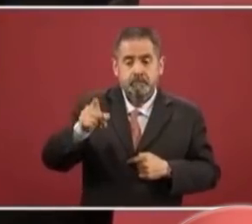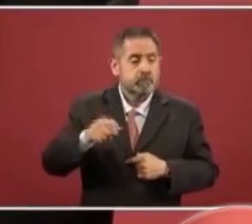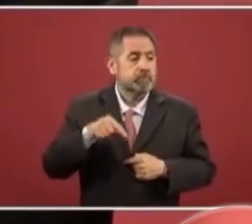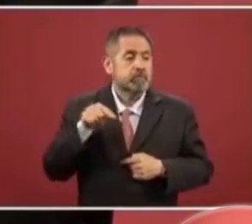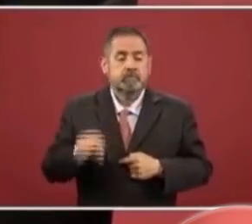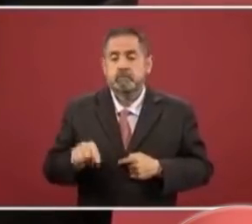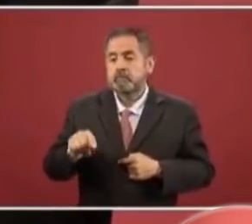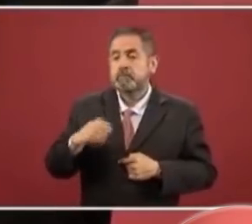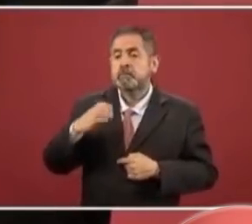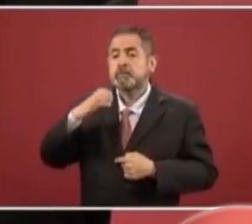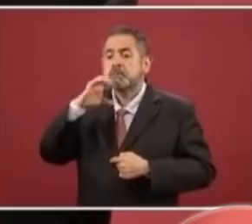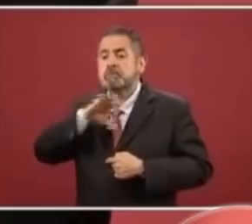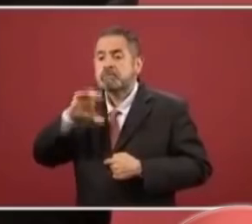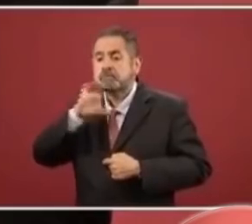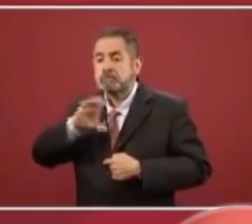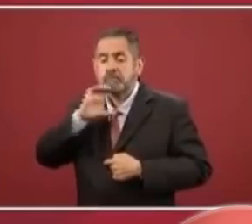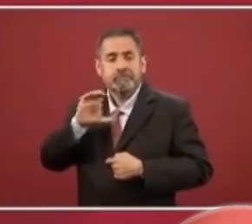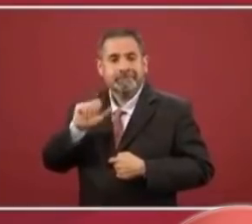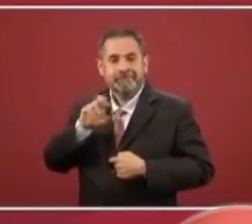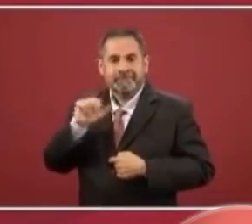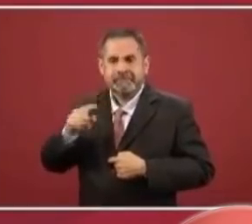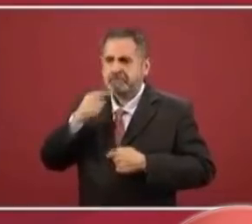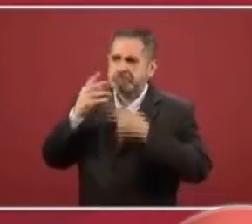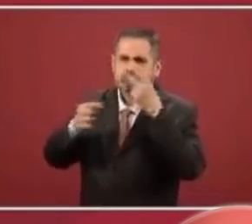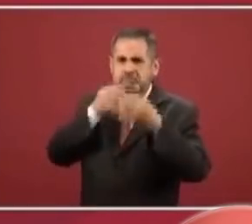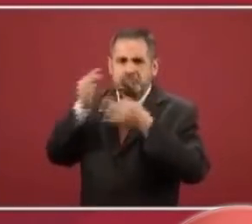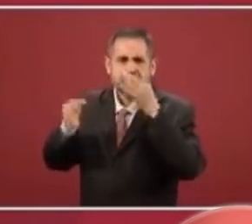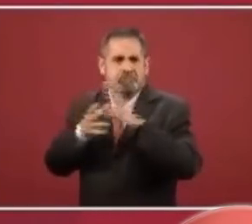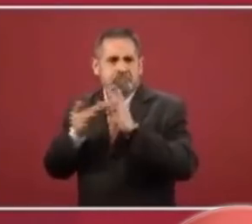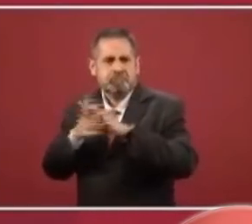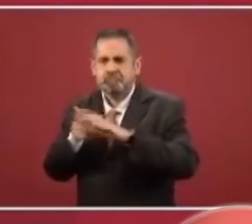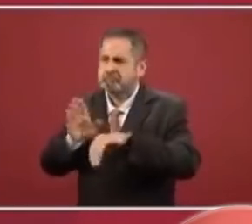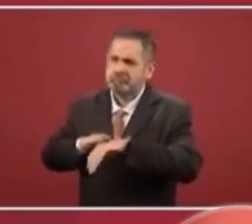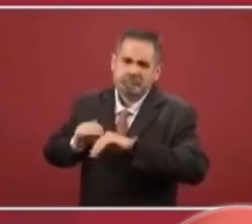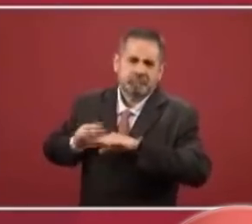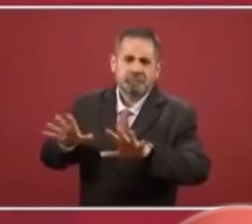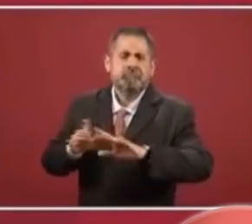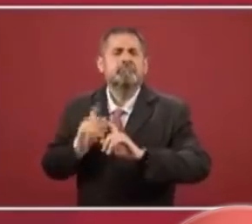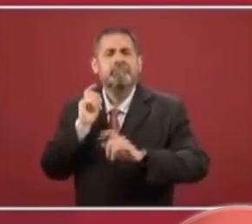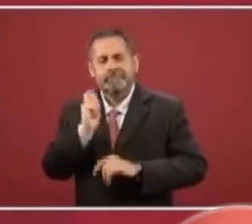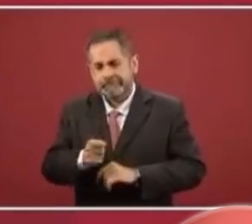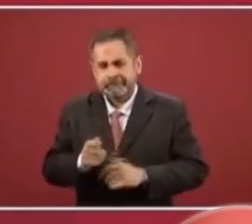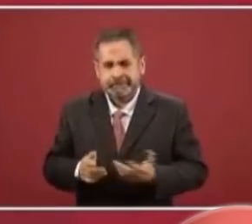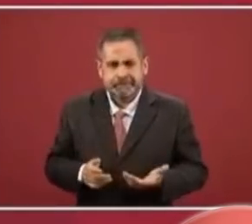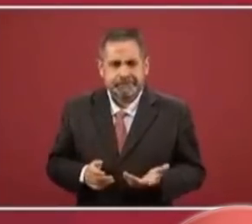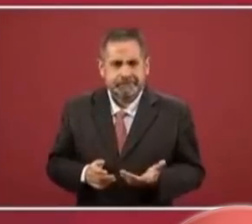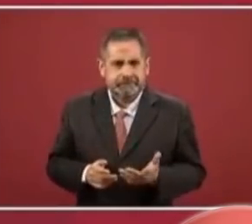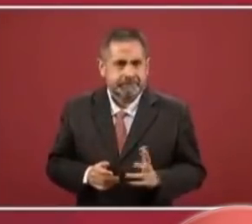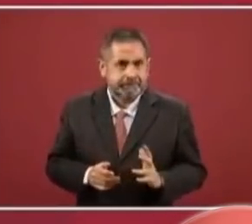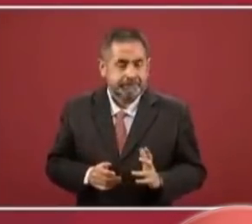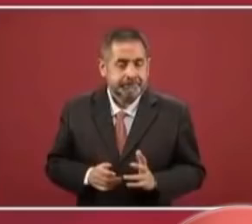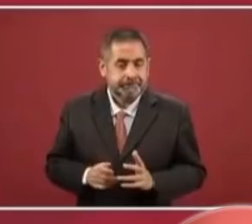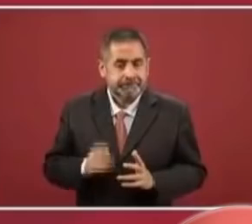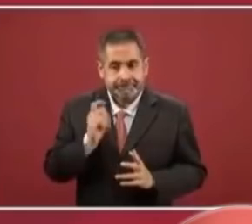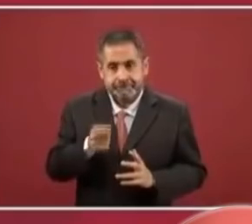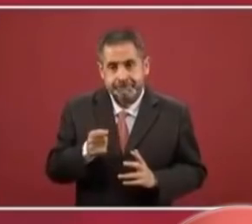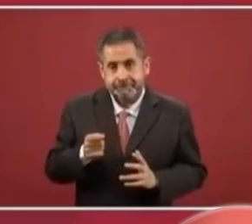Venustiano Carranza promueve, entre otras cosas, el que